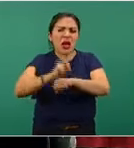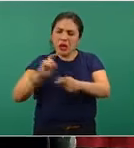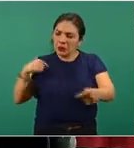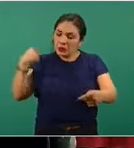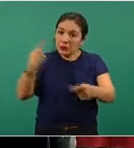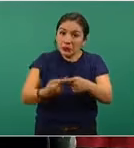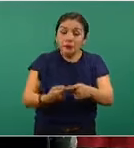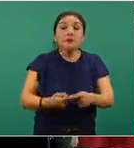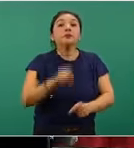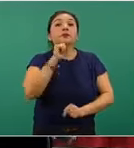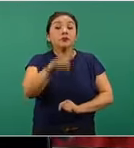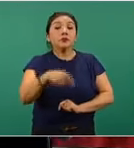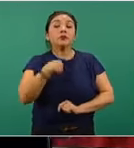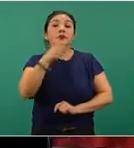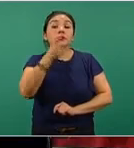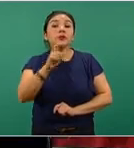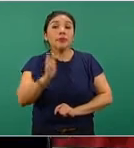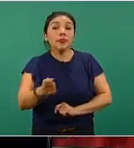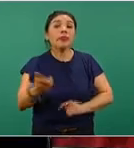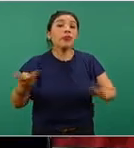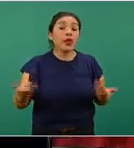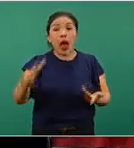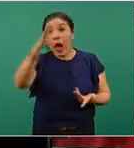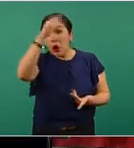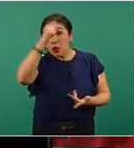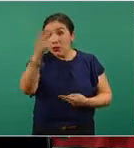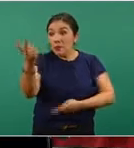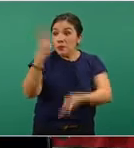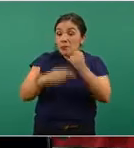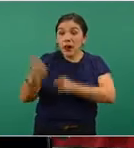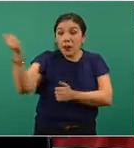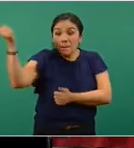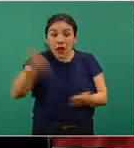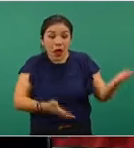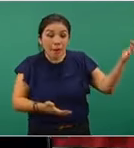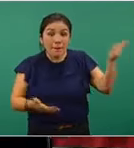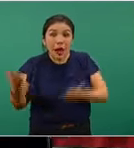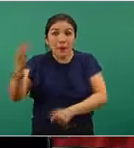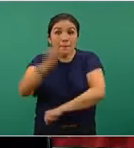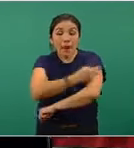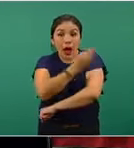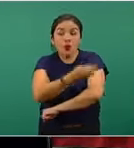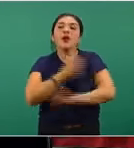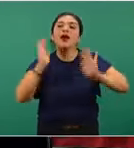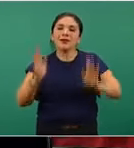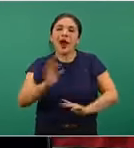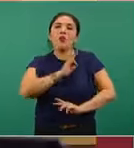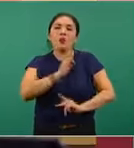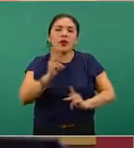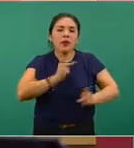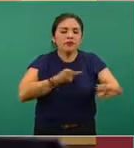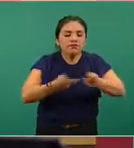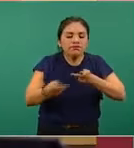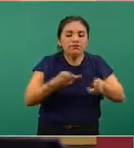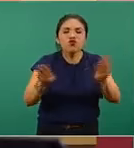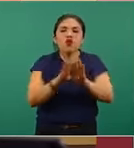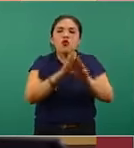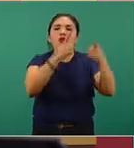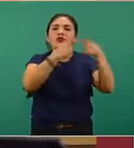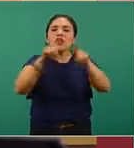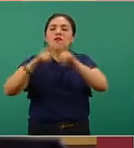También hemos comentado que conforme van llegando los embarques se pueden programar distintas mecánicas